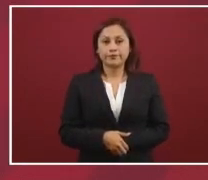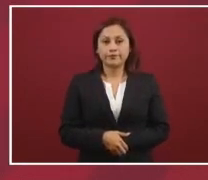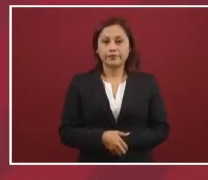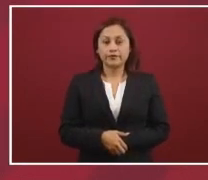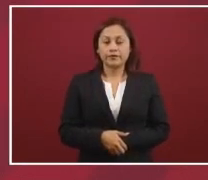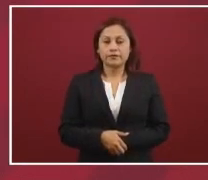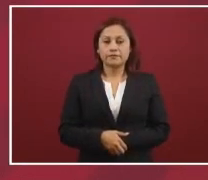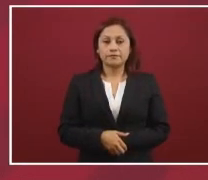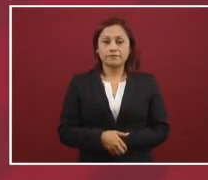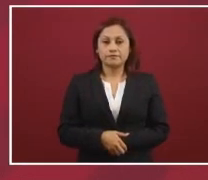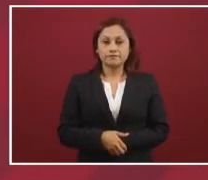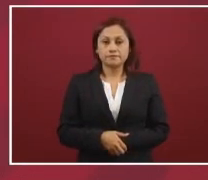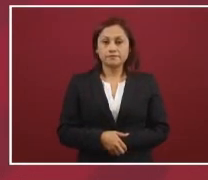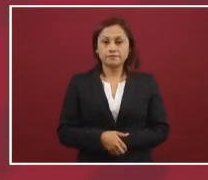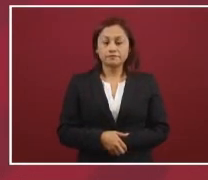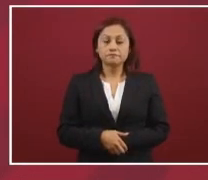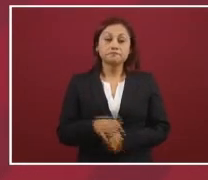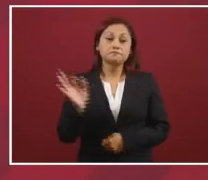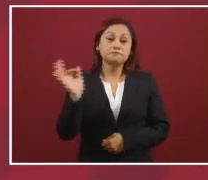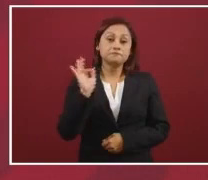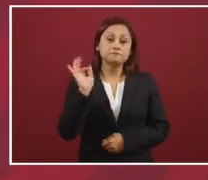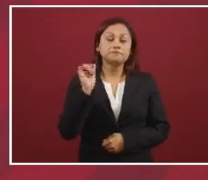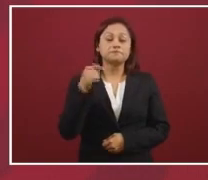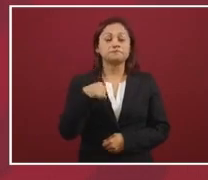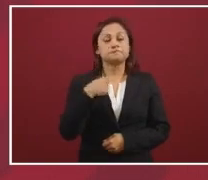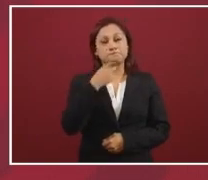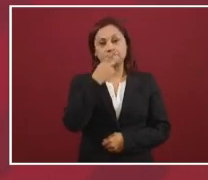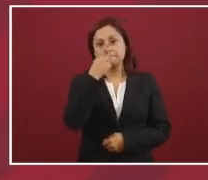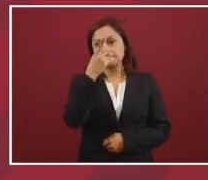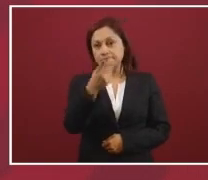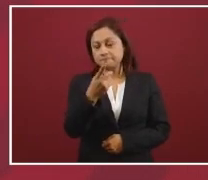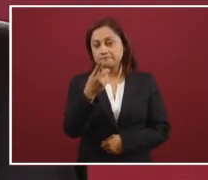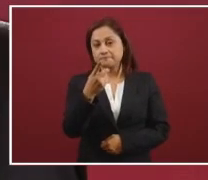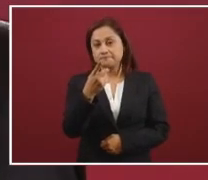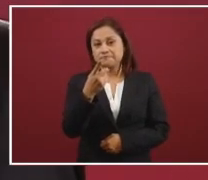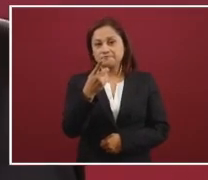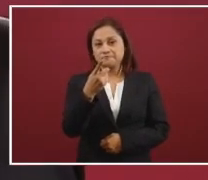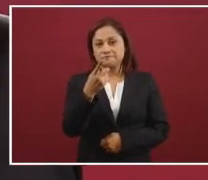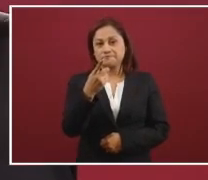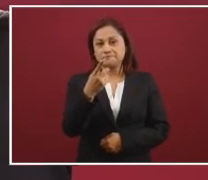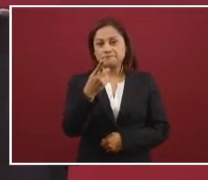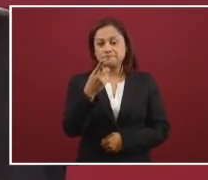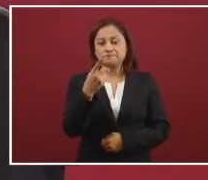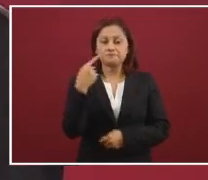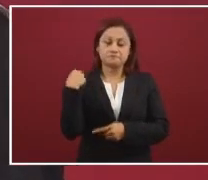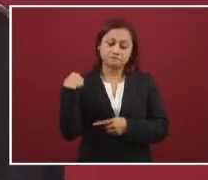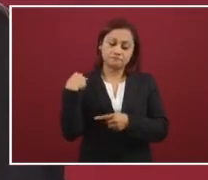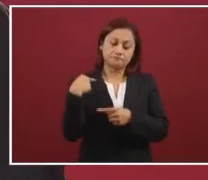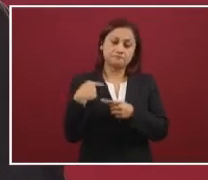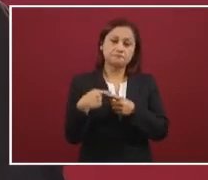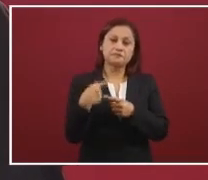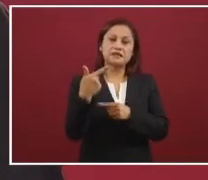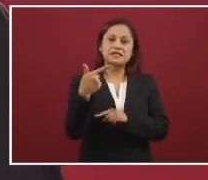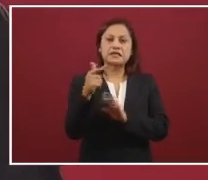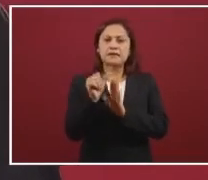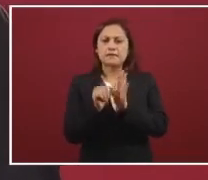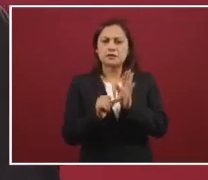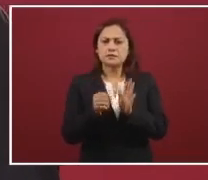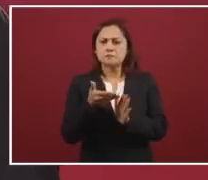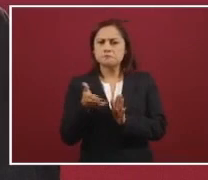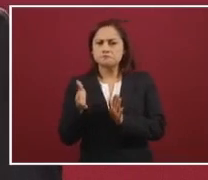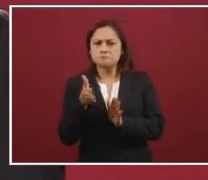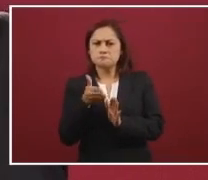frasearlo diciendo que llevamos un poco más de 7 meses en el gobierno y no ha